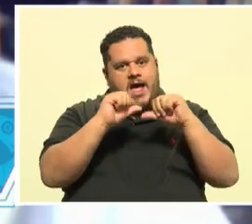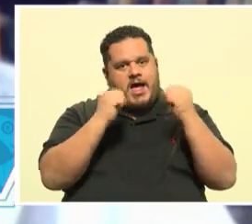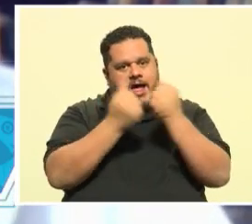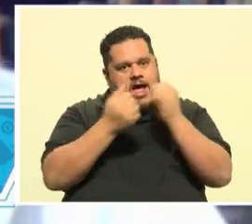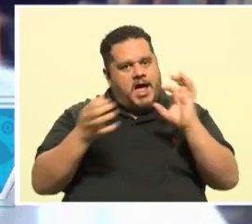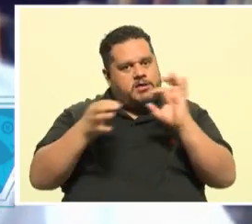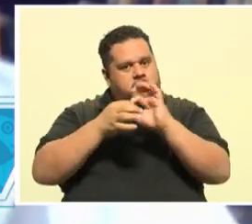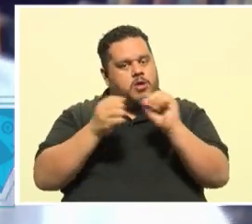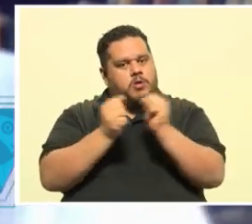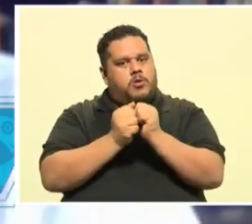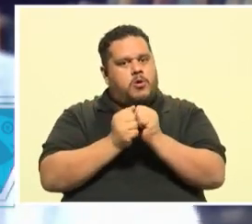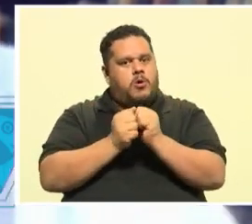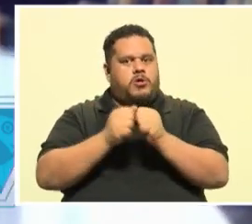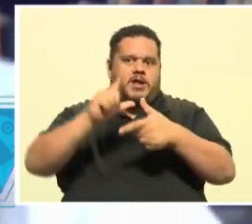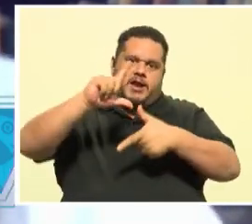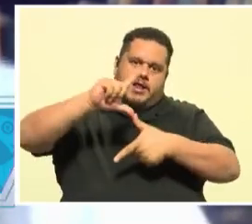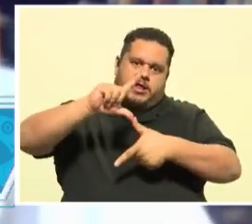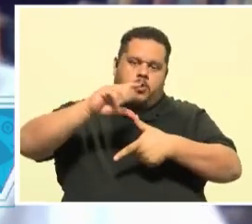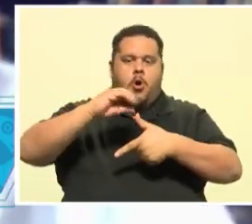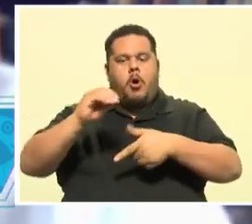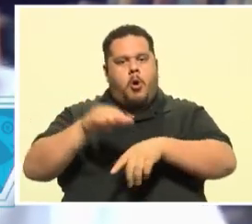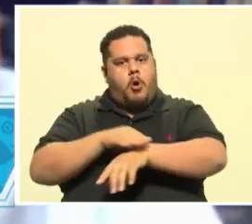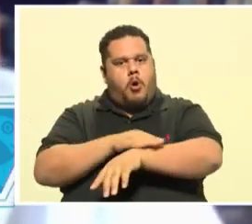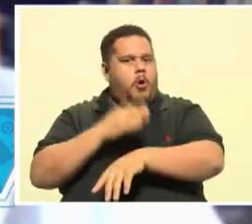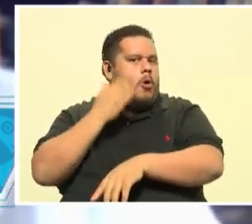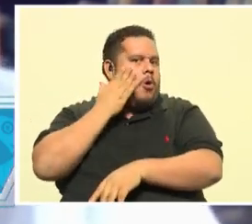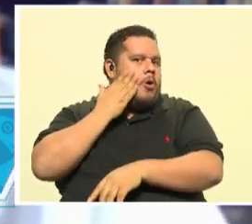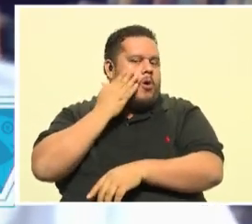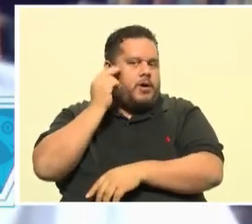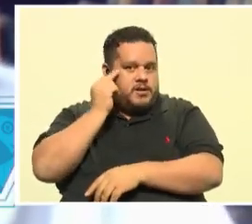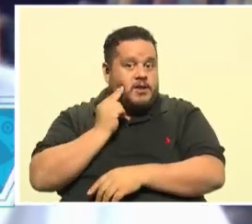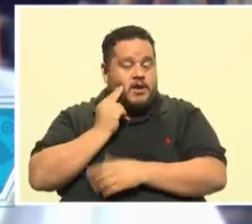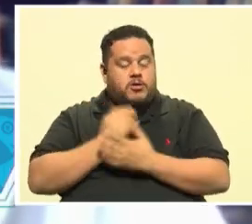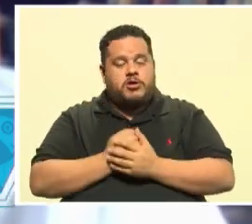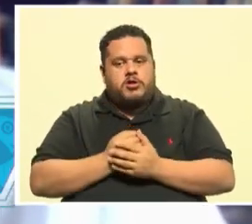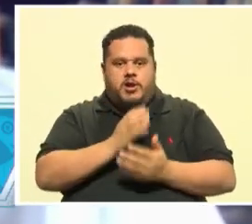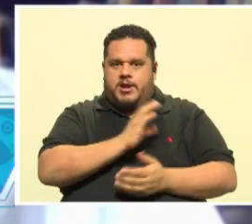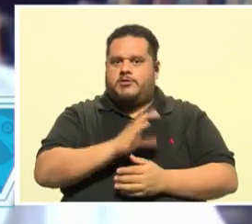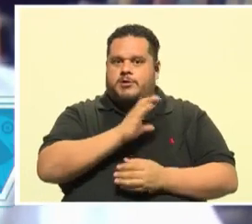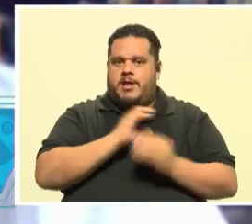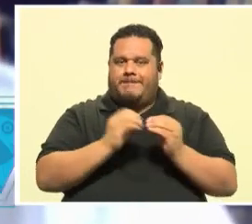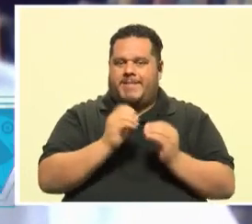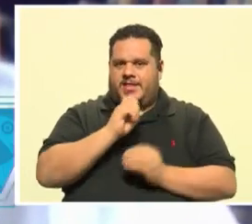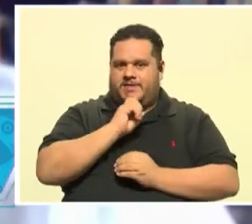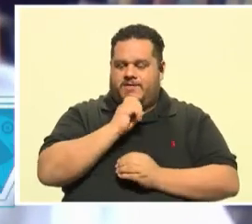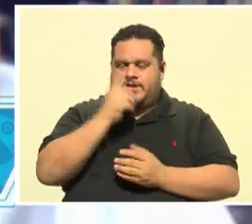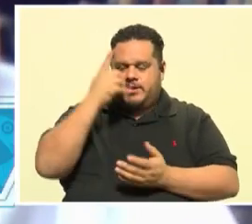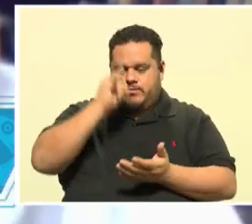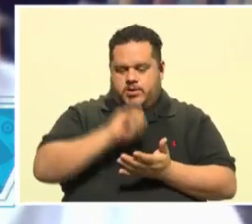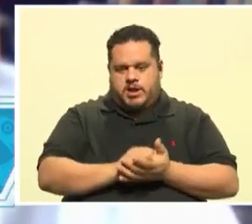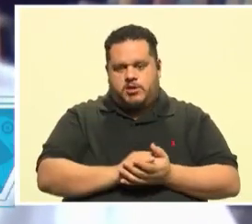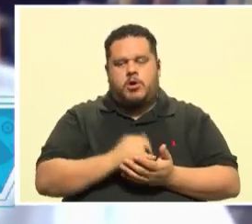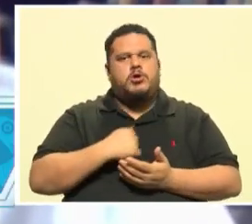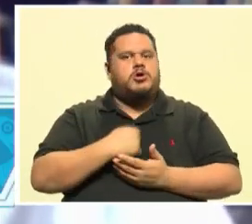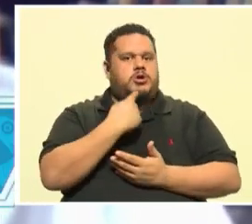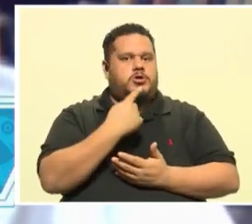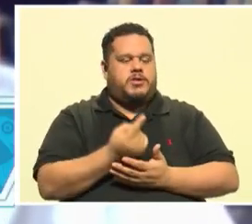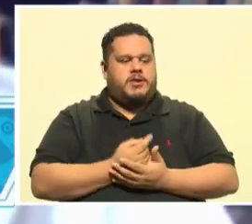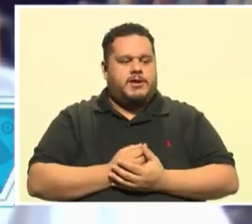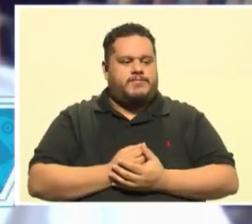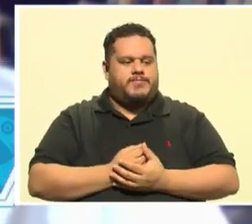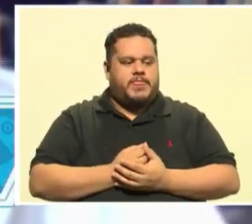la xenofobia. Y tal vez, Ernesto, yo aprovecharía para mencionar algo que usualmente escapa o ha escapado